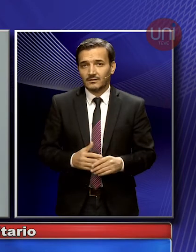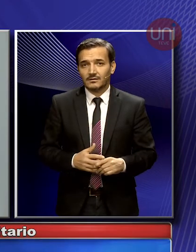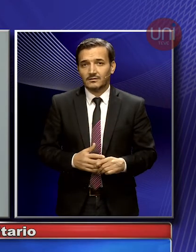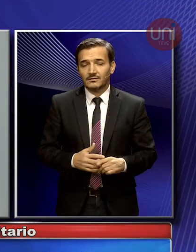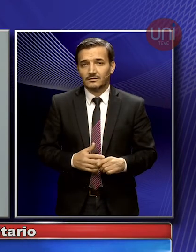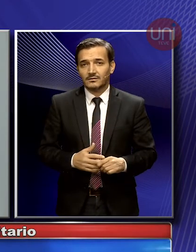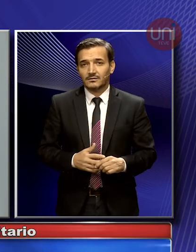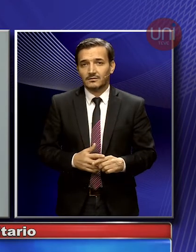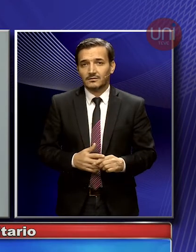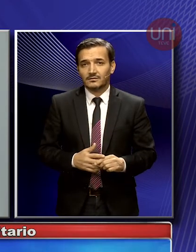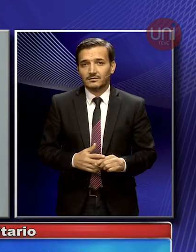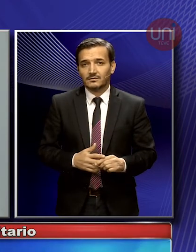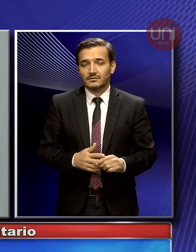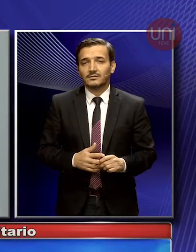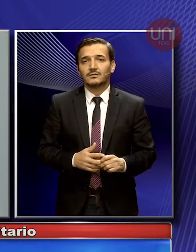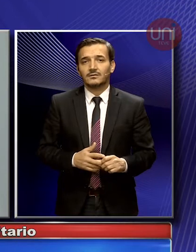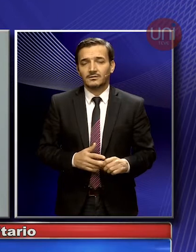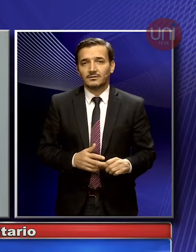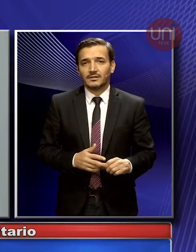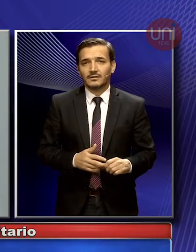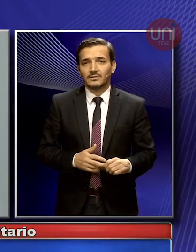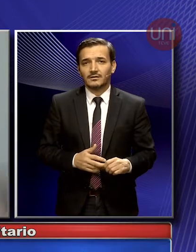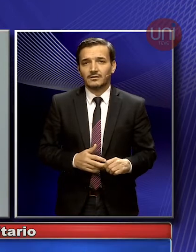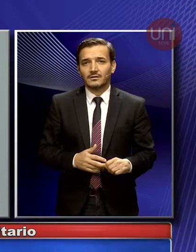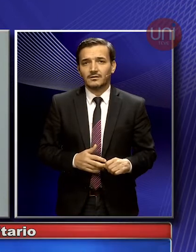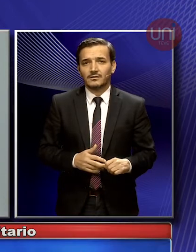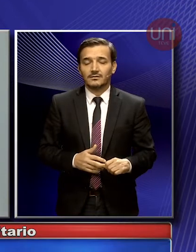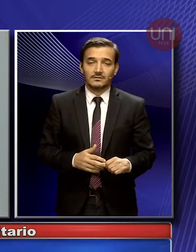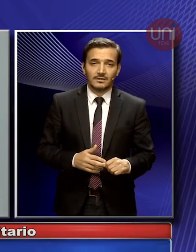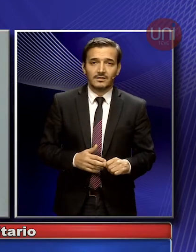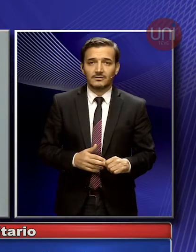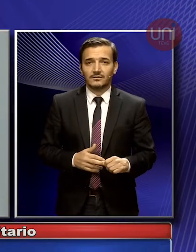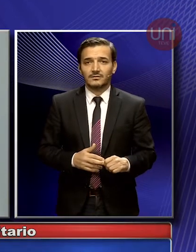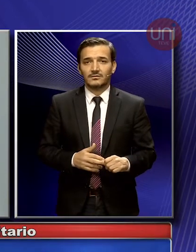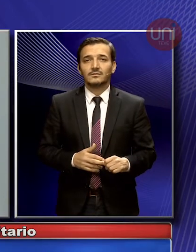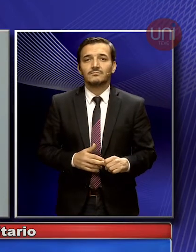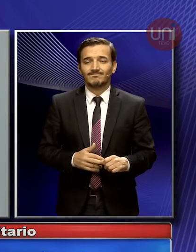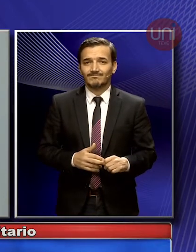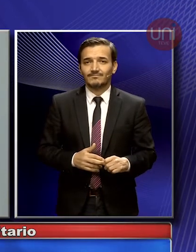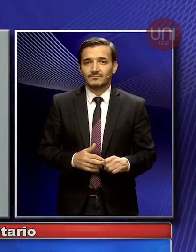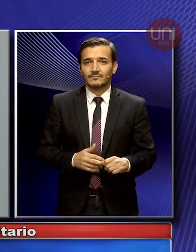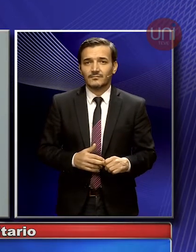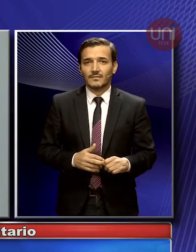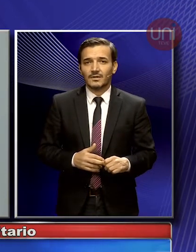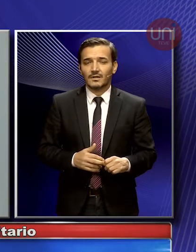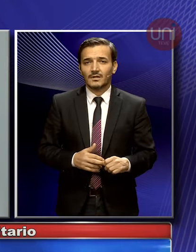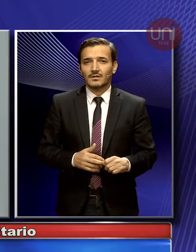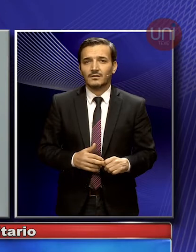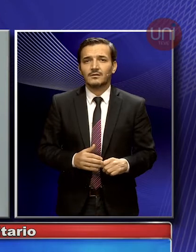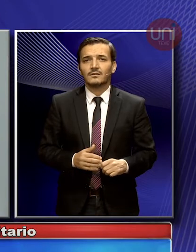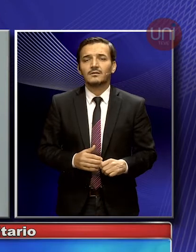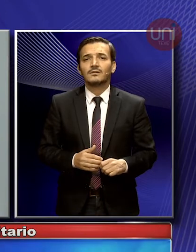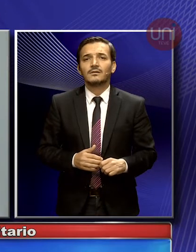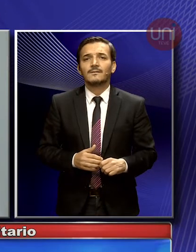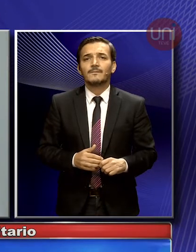porque la letalidad sigue en el 2%, pero al ser más contagiosa es más mortal, mata más gente. Es un 60%